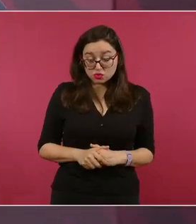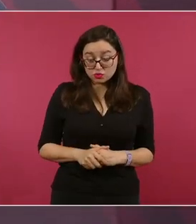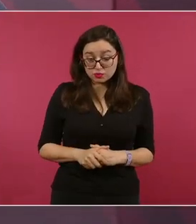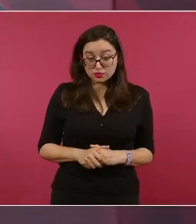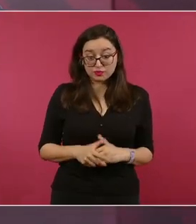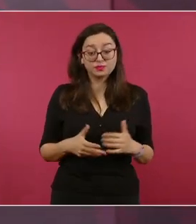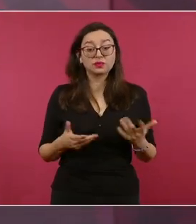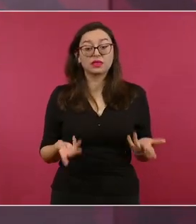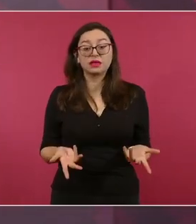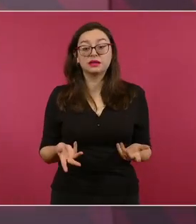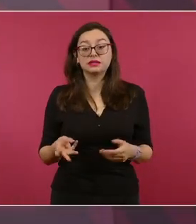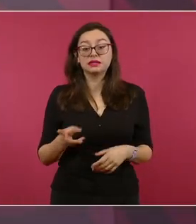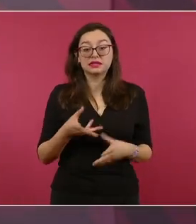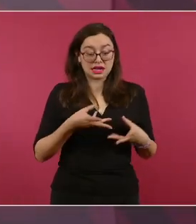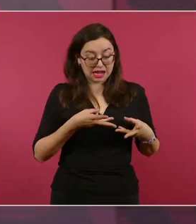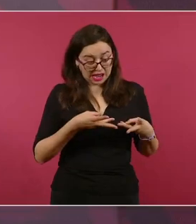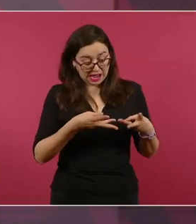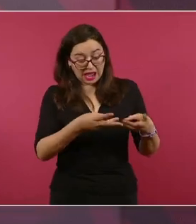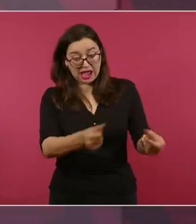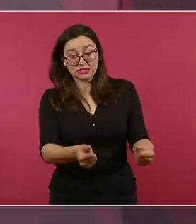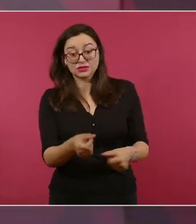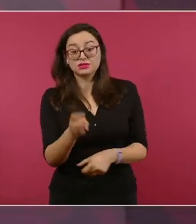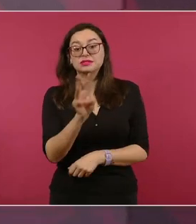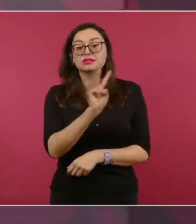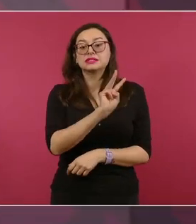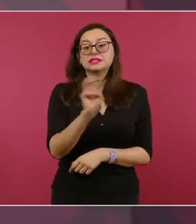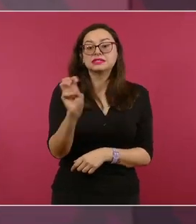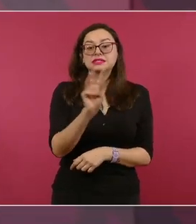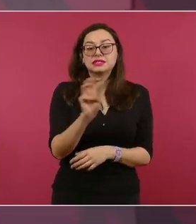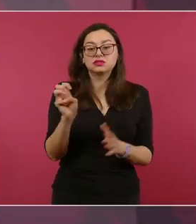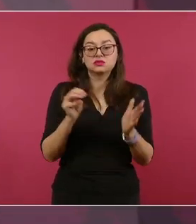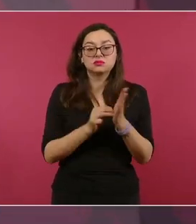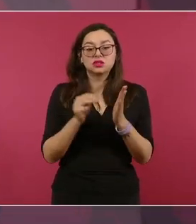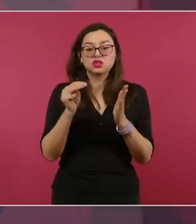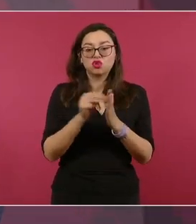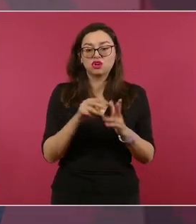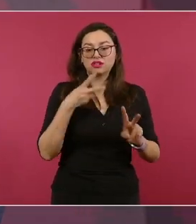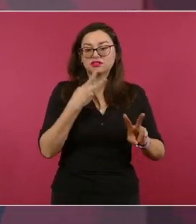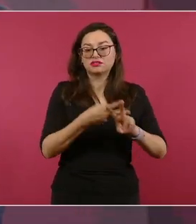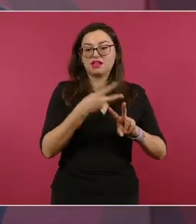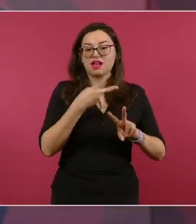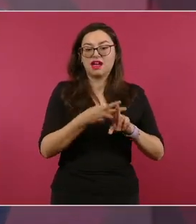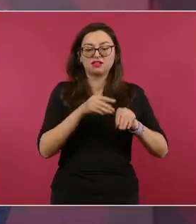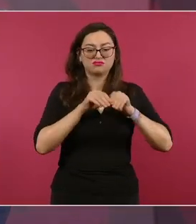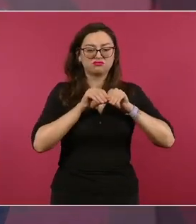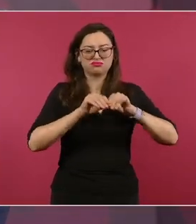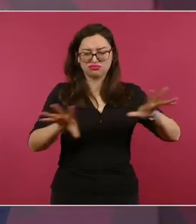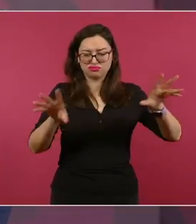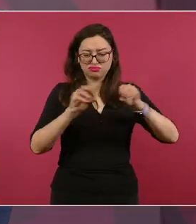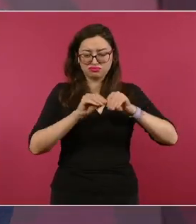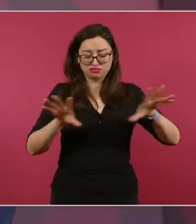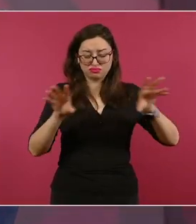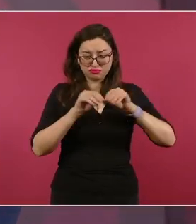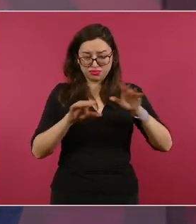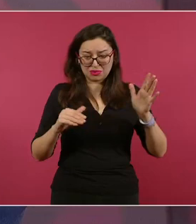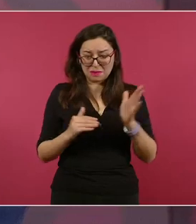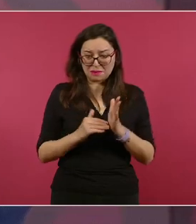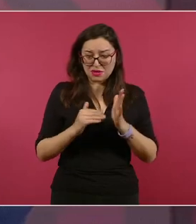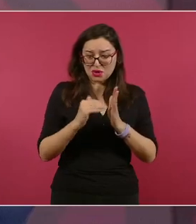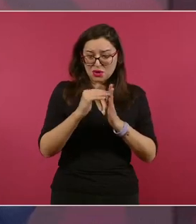de 300 millones de mensajes, que cuesta muchísimo dinero.